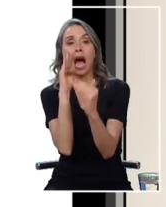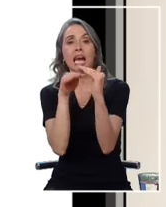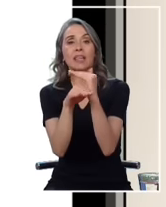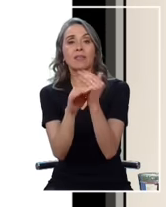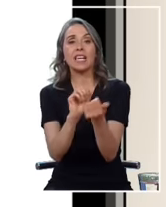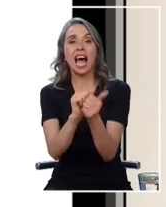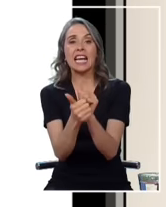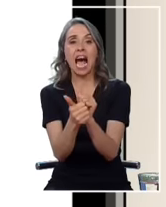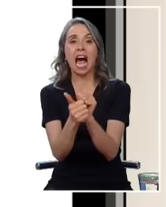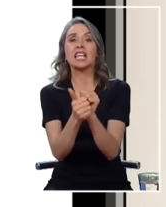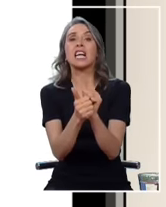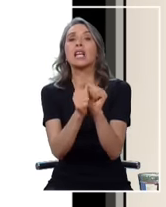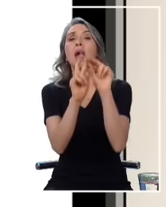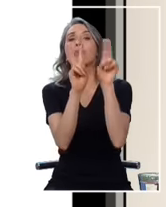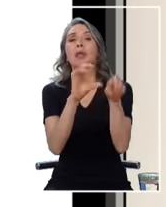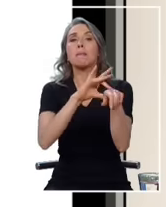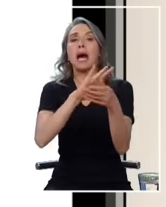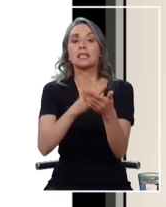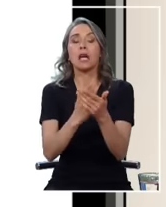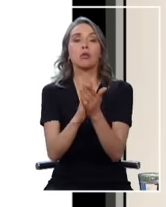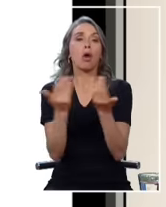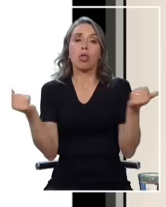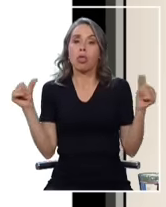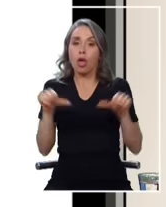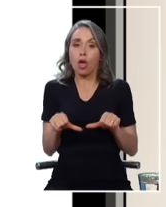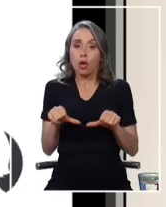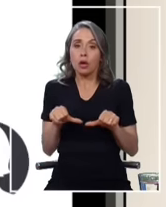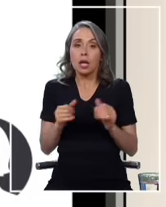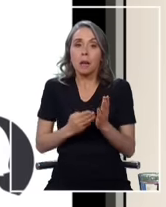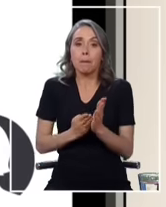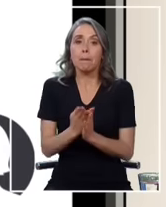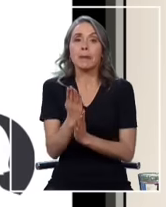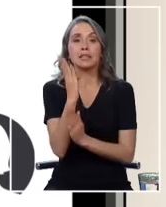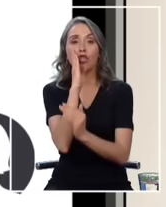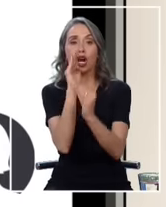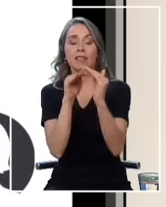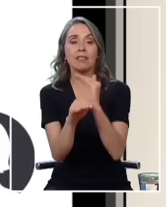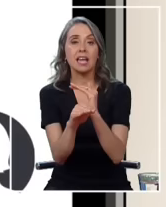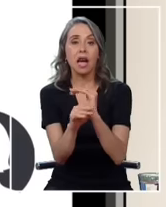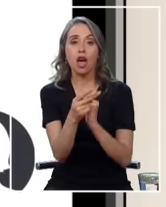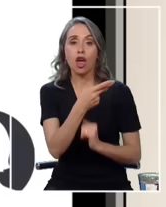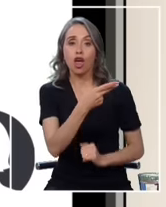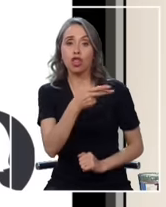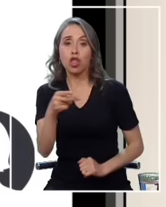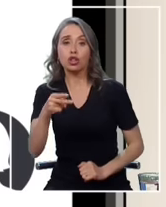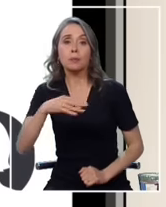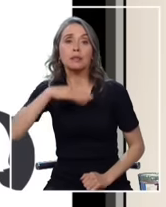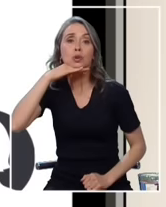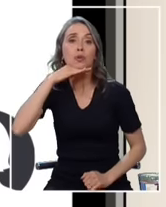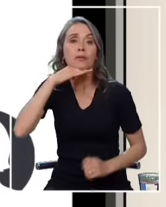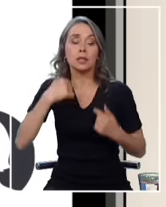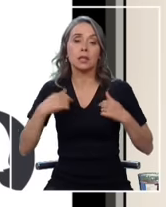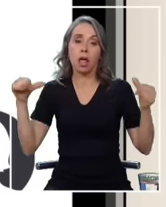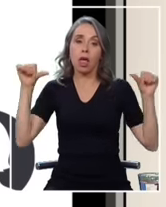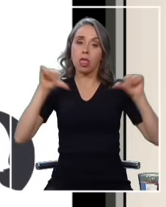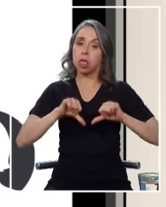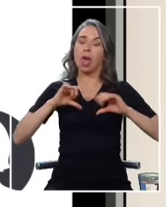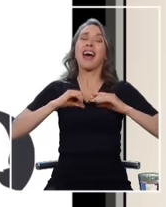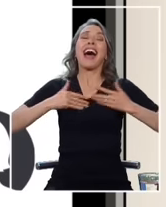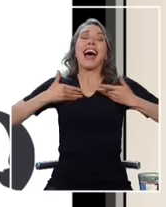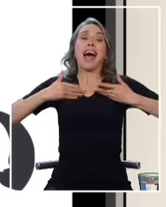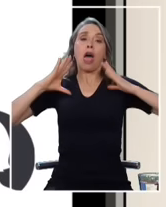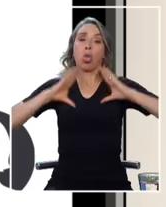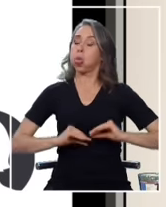de una carrera de salud. Todo se cayó a pedazos cuando empezamos el internado. 2 semanas bastaron para destruirme